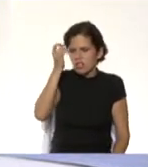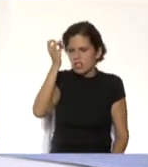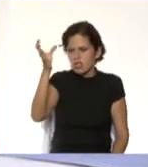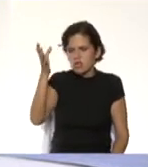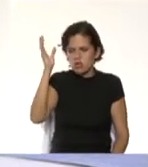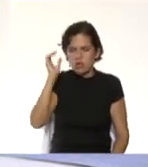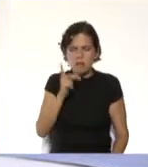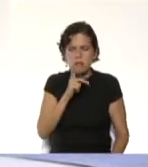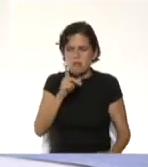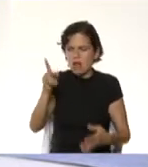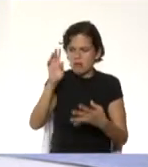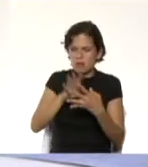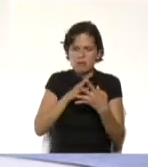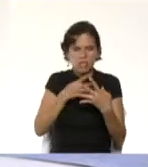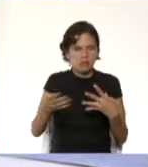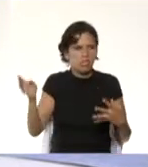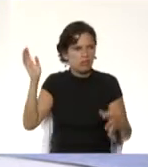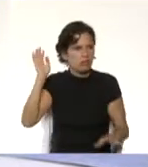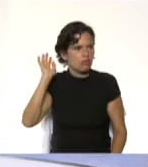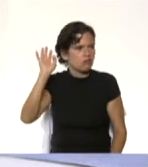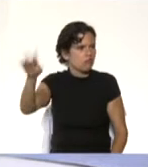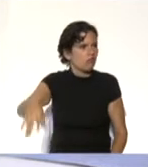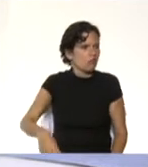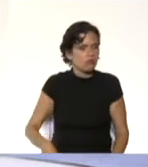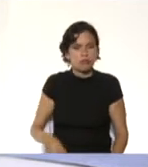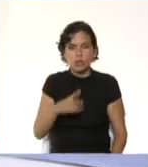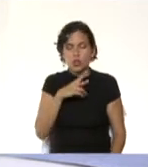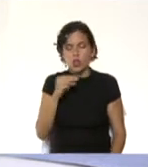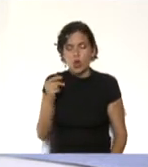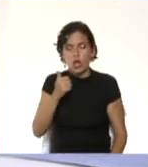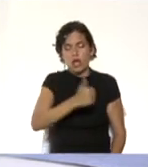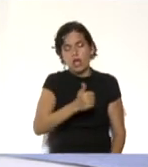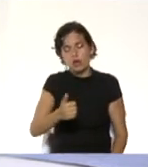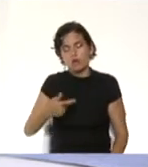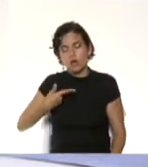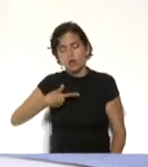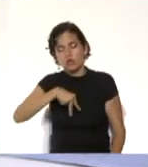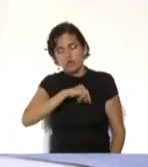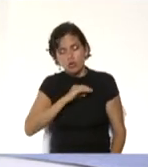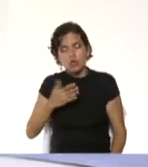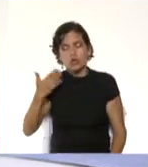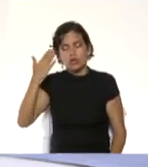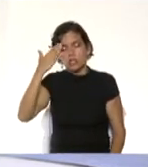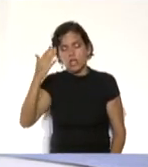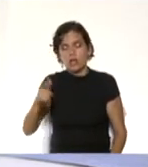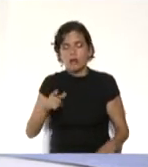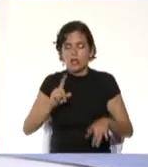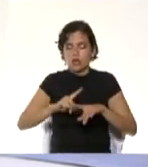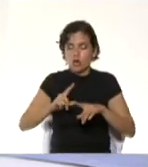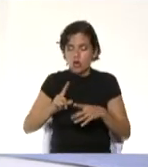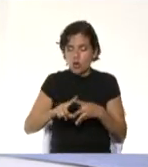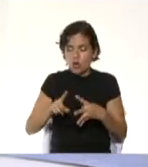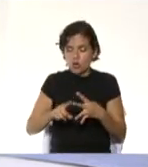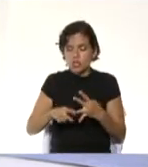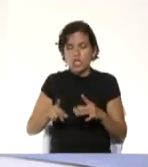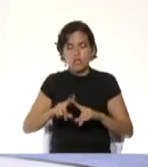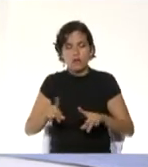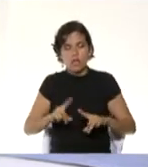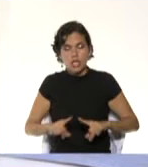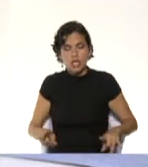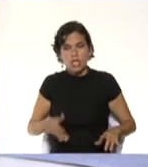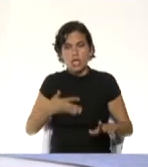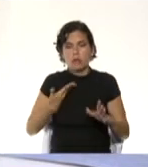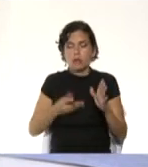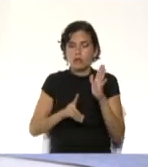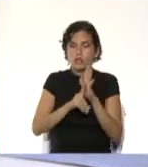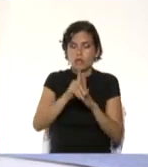no, cada uno de nosotros tiene capacidades diferentes e intelectuales que podemos desarrollar. Algunos son muy expertos en